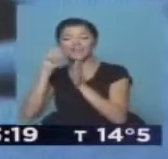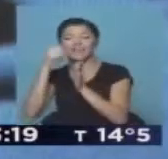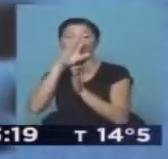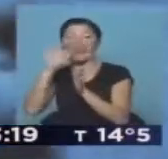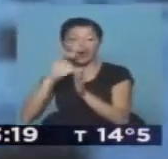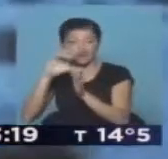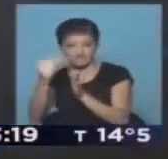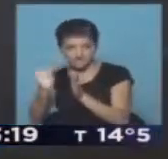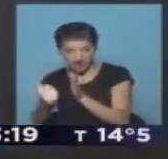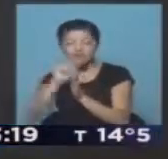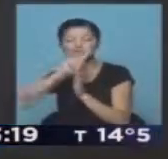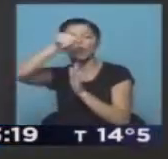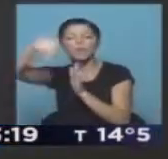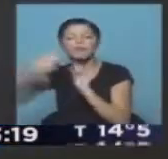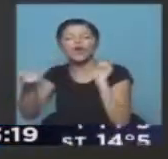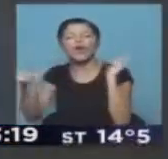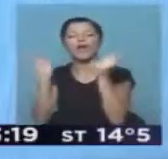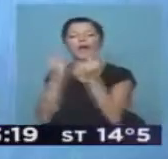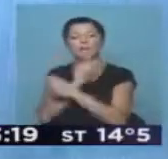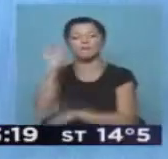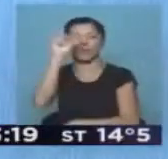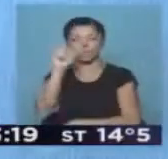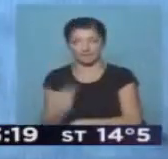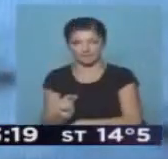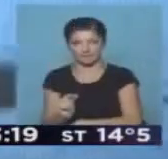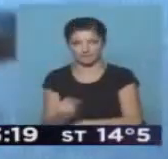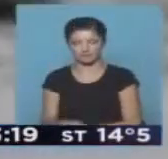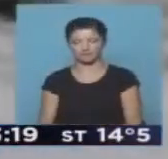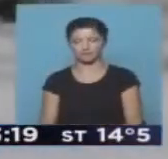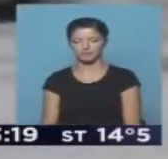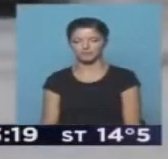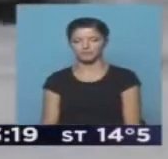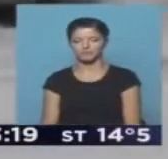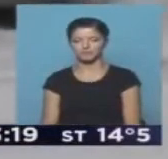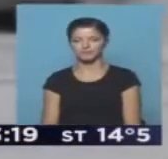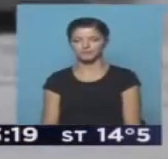y que modificó sustancialmente el mapa de oriente medio